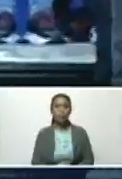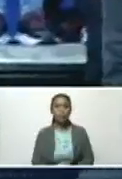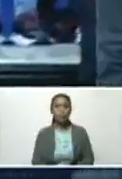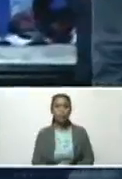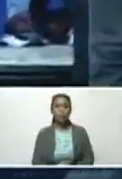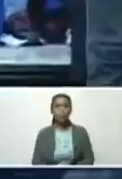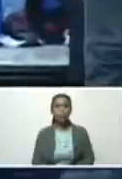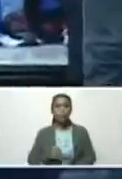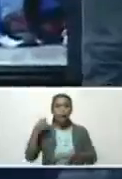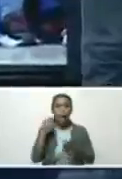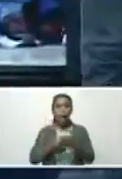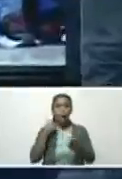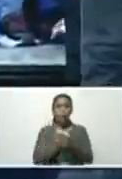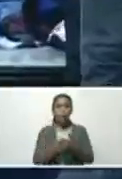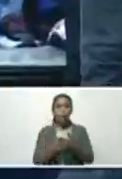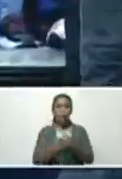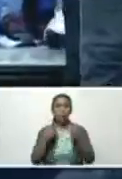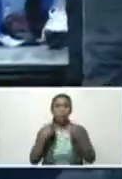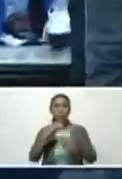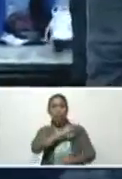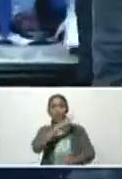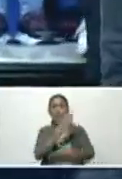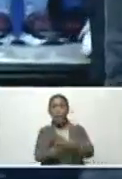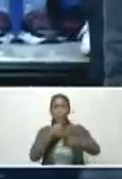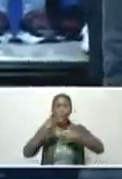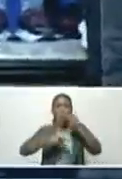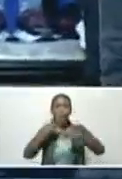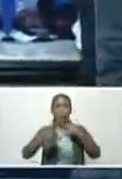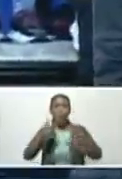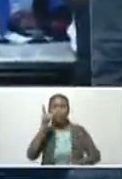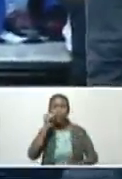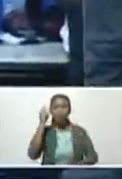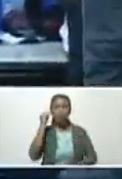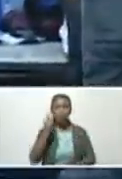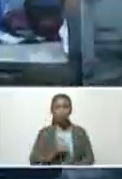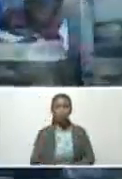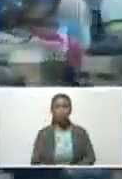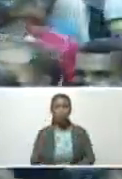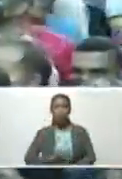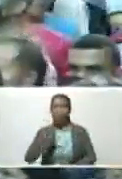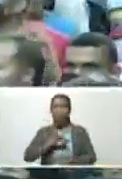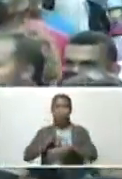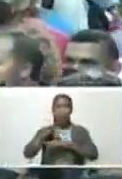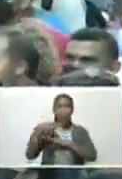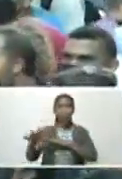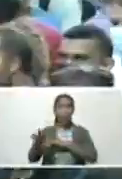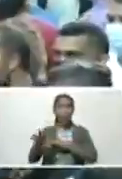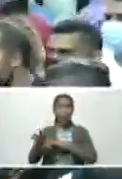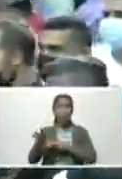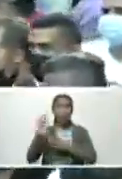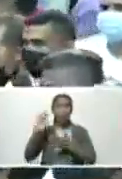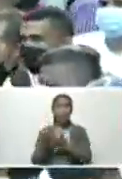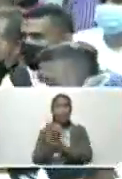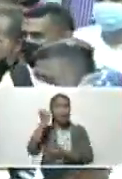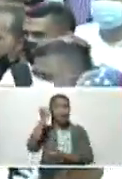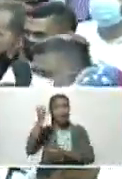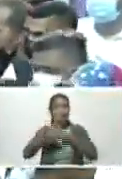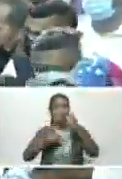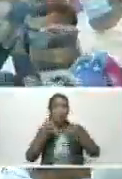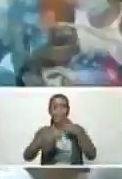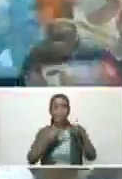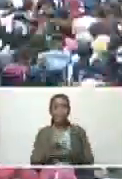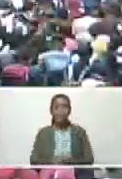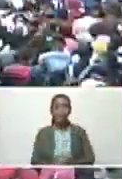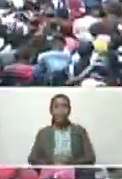a la lucha por el poder político, muchachos. No se dejen despolitizar.